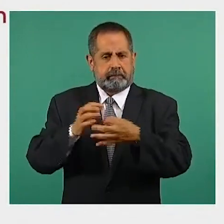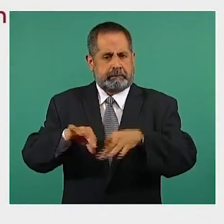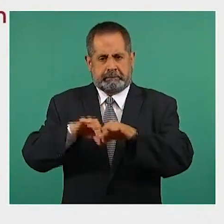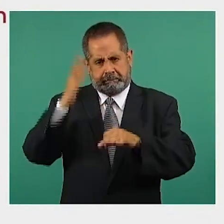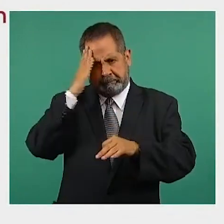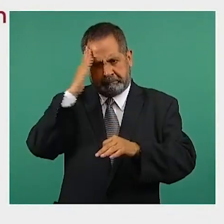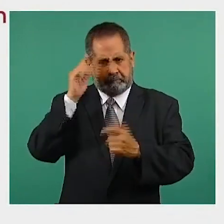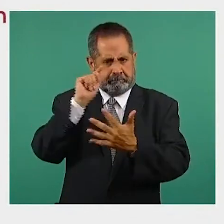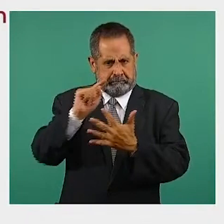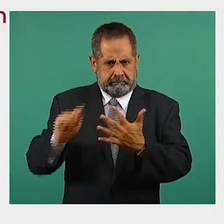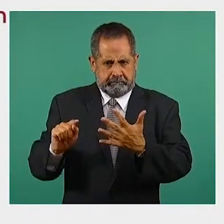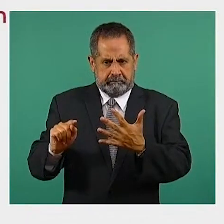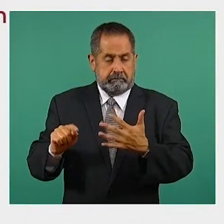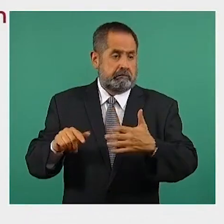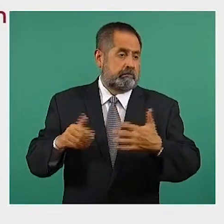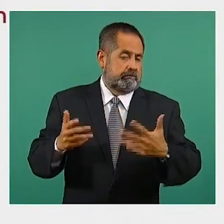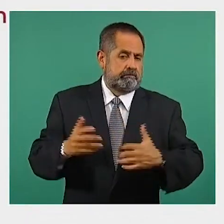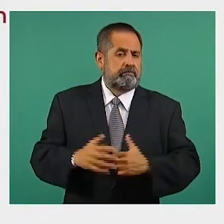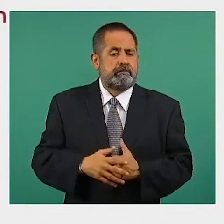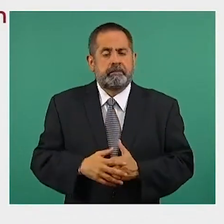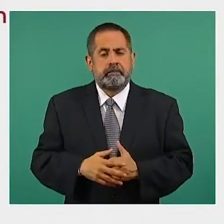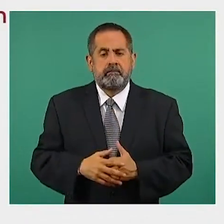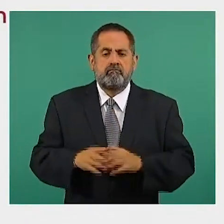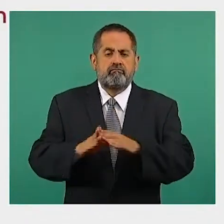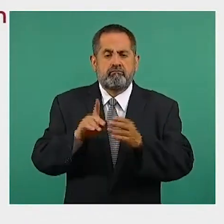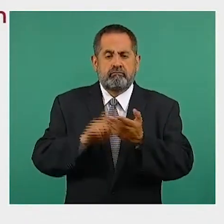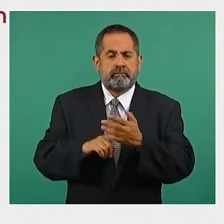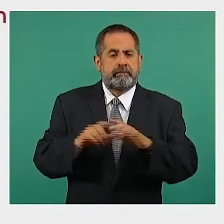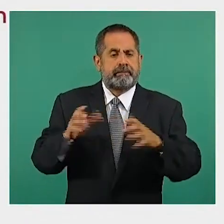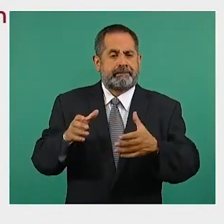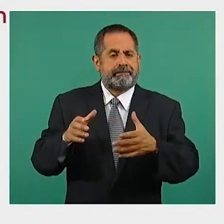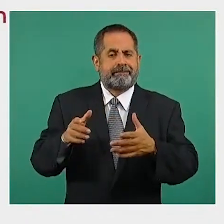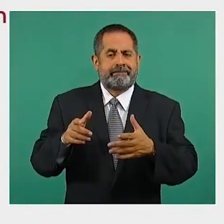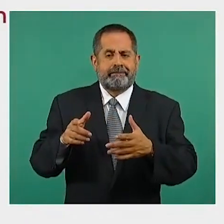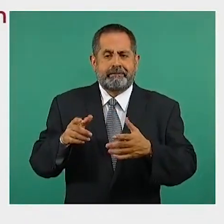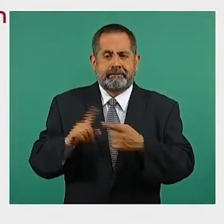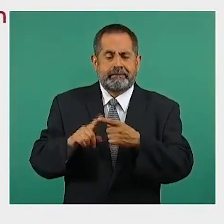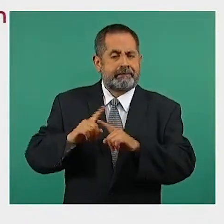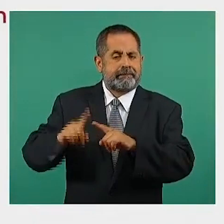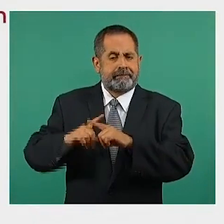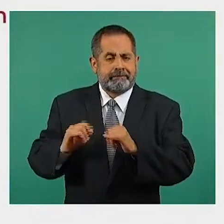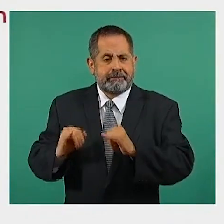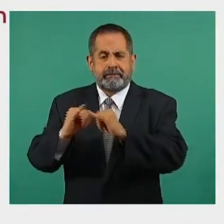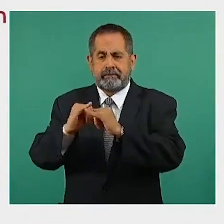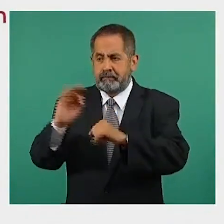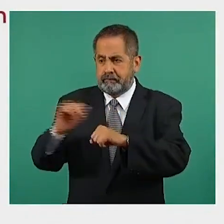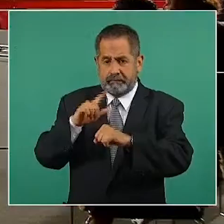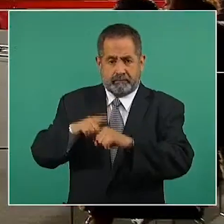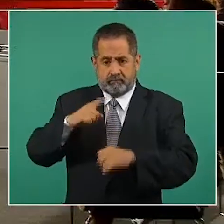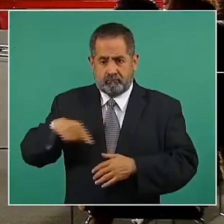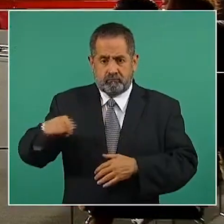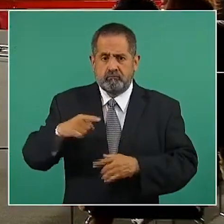Es importante considerar que la CINSAE y los institutos y hospitales federales tienen